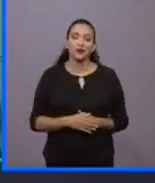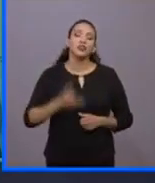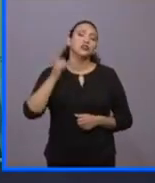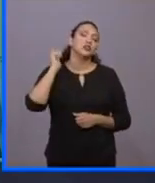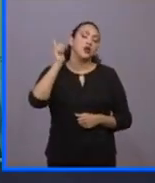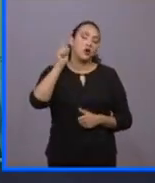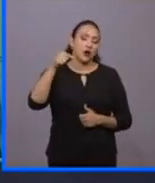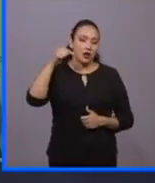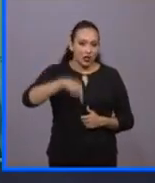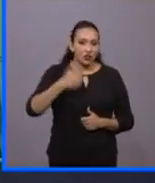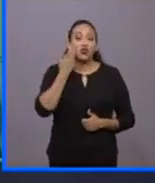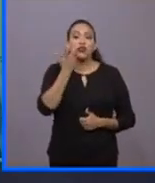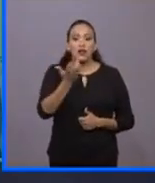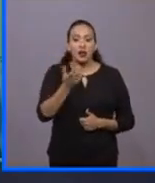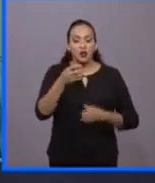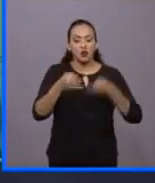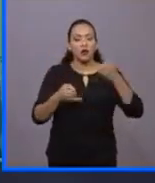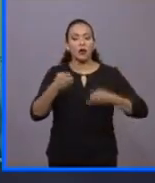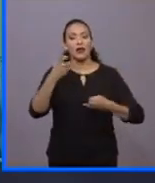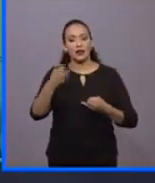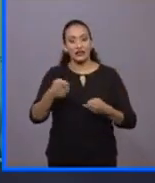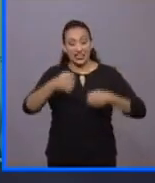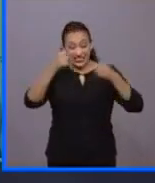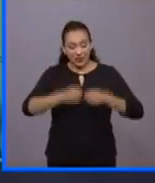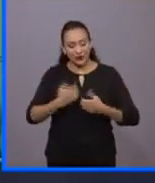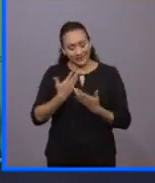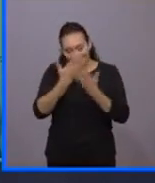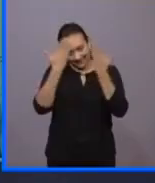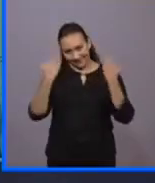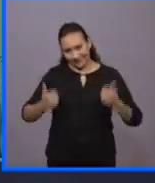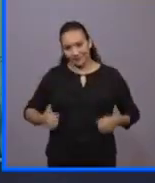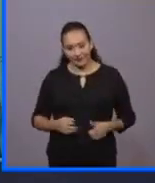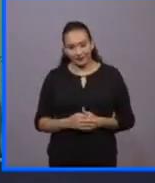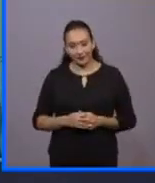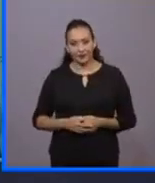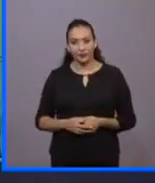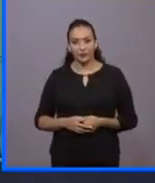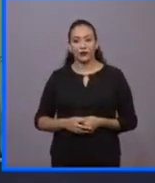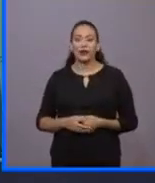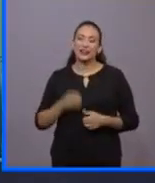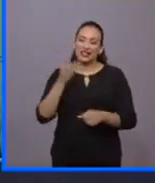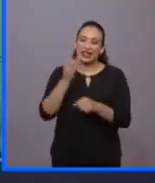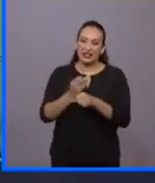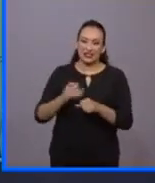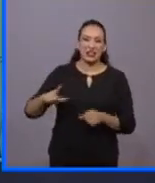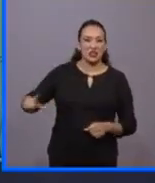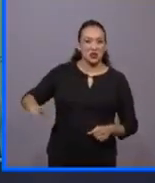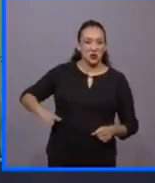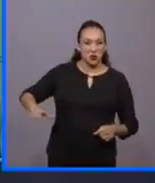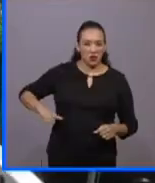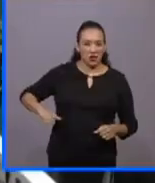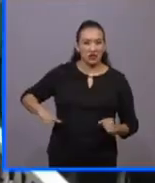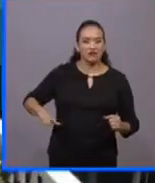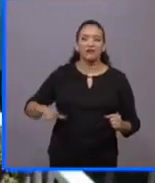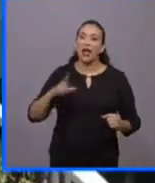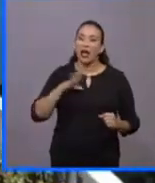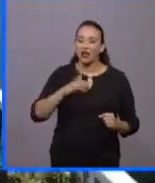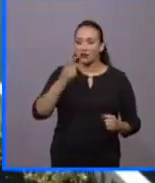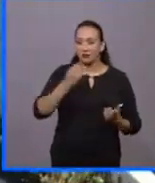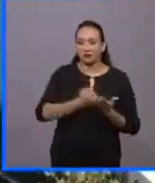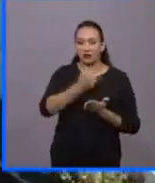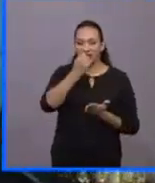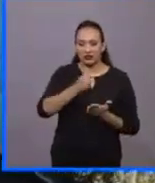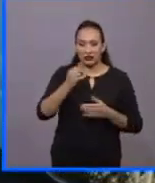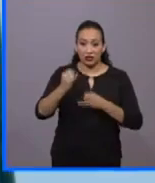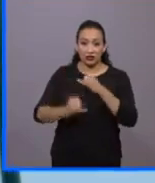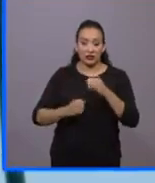tengamos juzgadores de esa índole, no estoy seguro. Lamentaron que en la actualidad el gobierno incumpla con las sentencias de